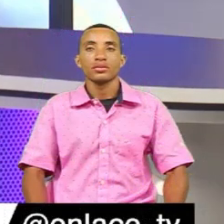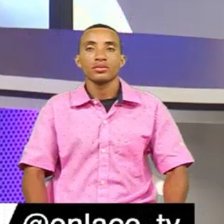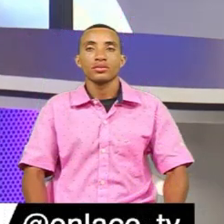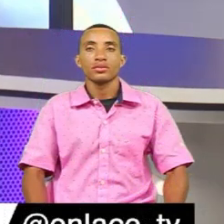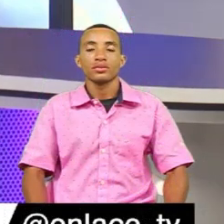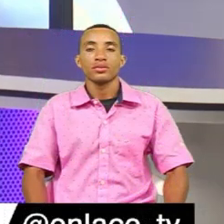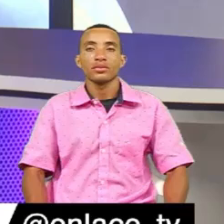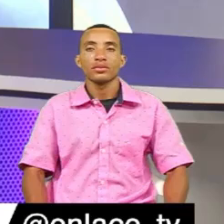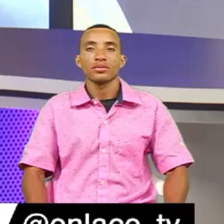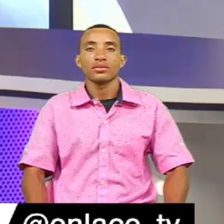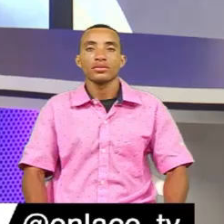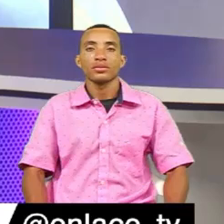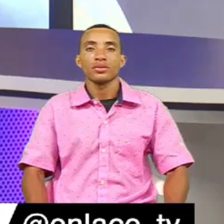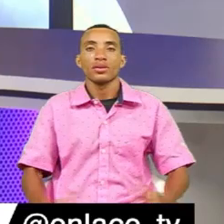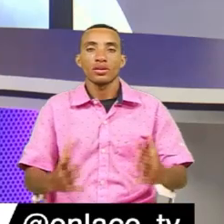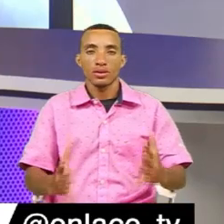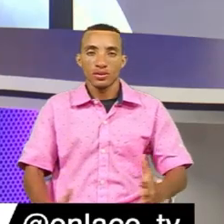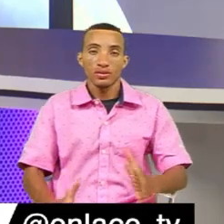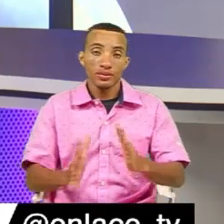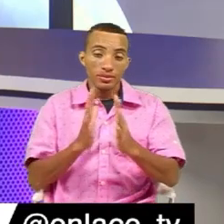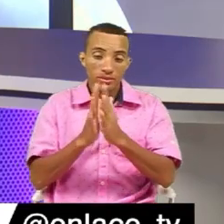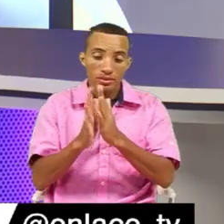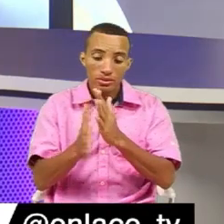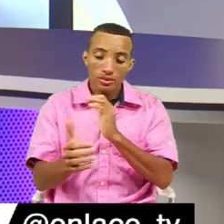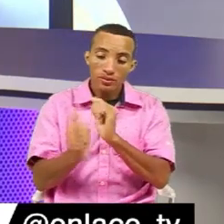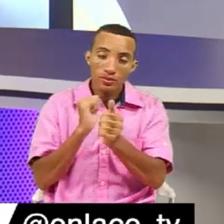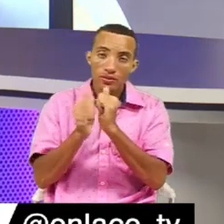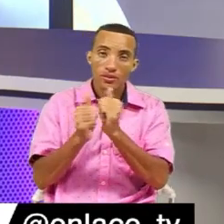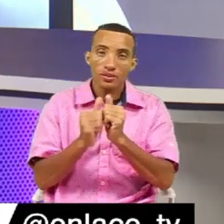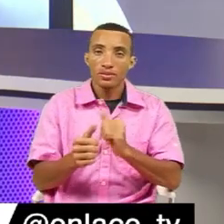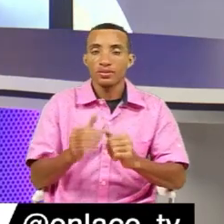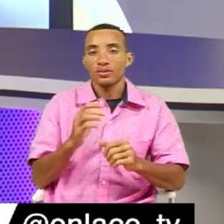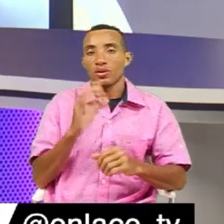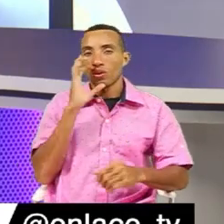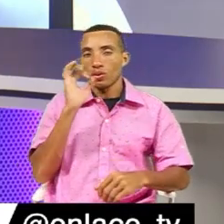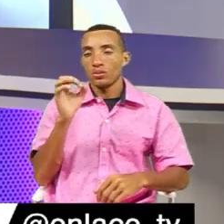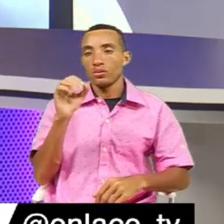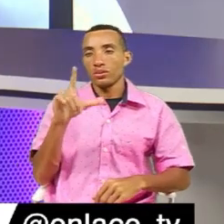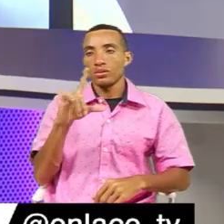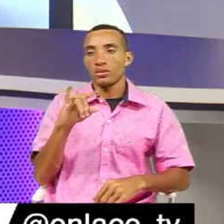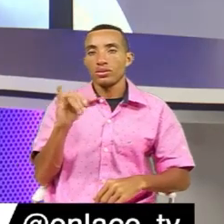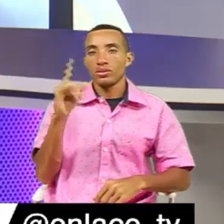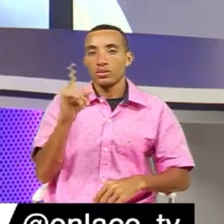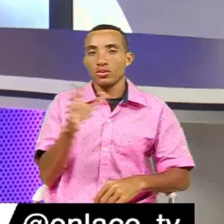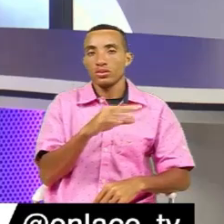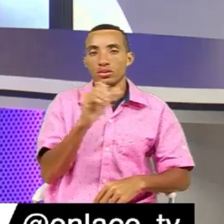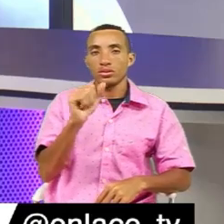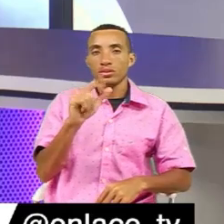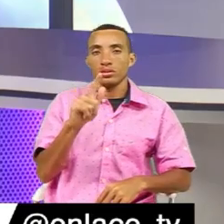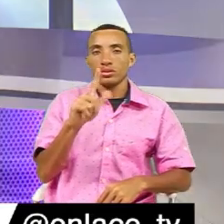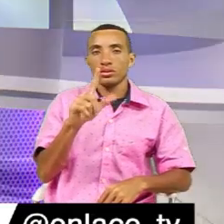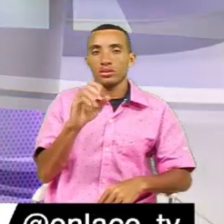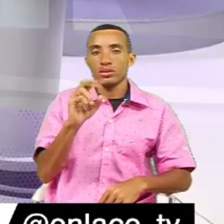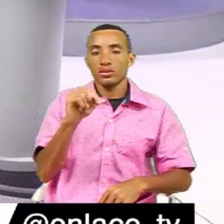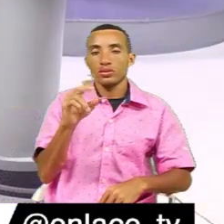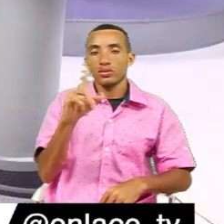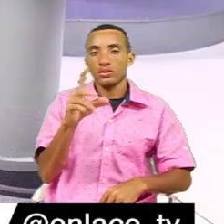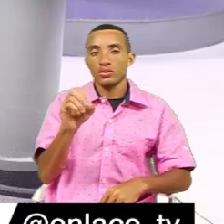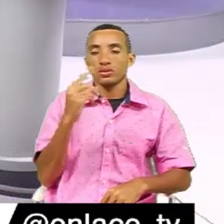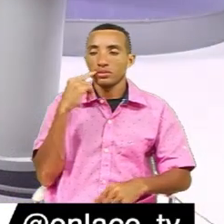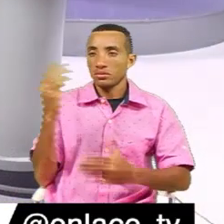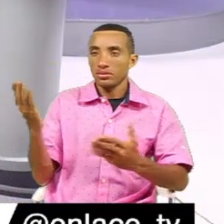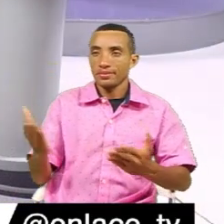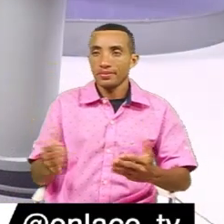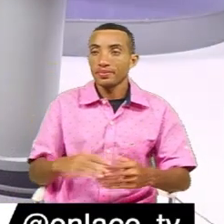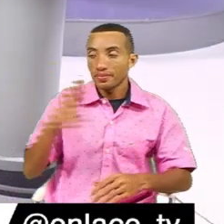Y llega el momento de conocer la información deportiva. Luis Alfonso, el Pocho Molina, nos acompaña ya hasta ahora. Luis Alfonso, buenas noches y bienvenido. Hola,